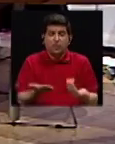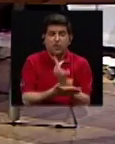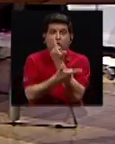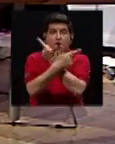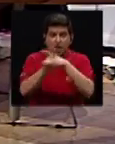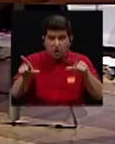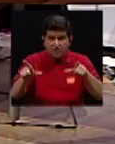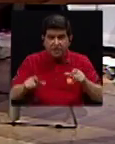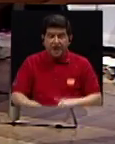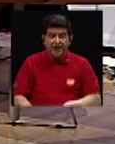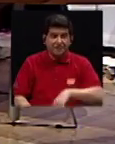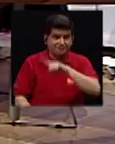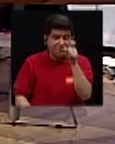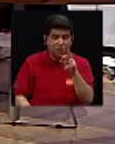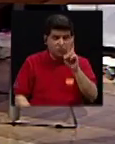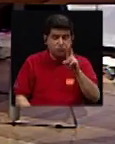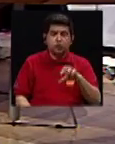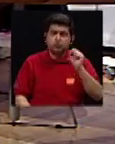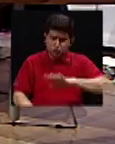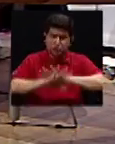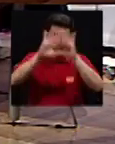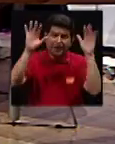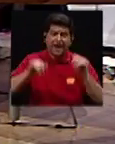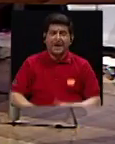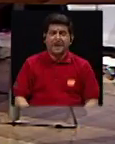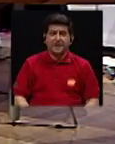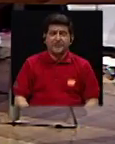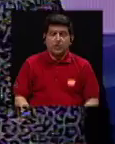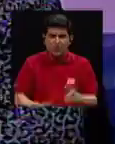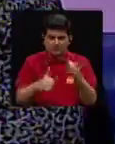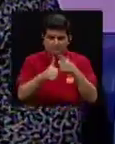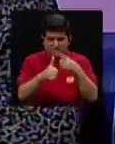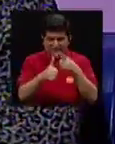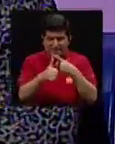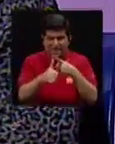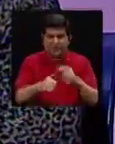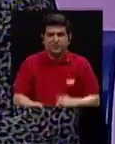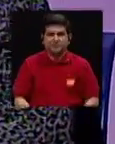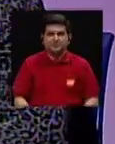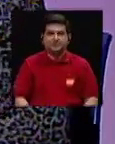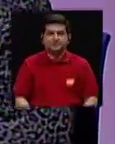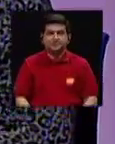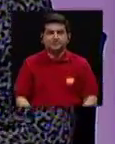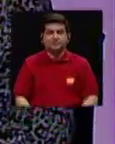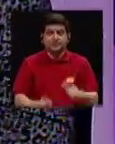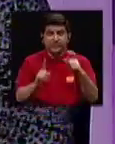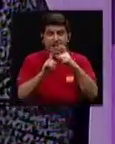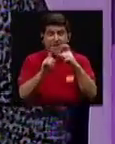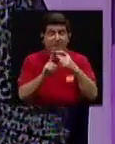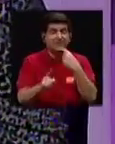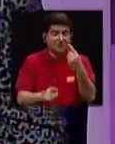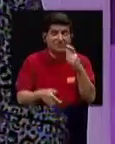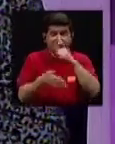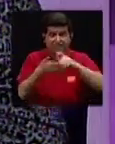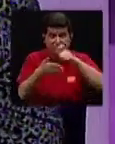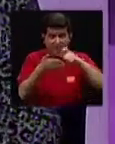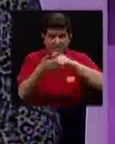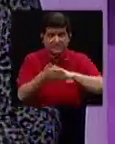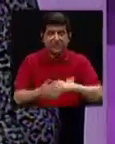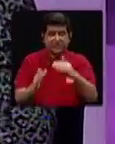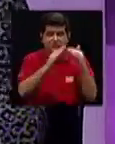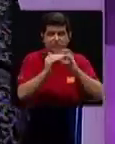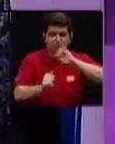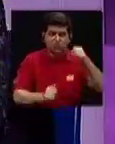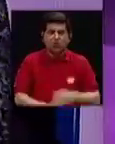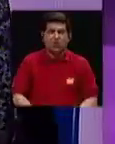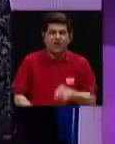económico como el neoliberalismo Ah claro a ver grita Claro claro no la depredación primero que la por ejemplo en la palabra algo que digo en mi